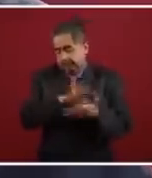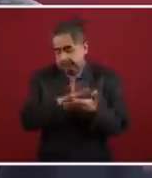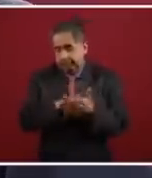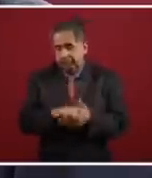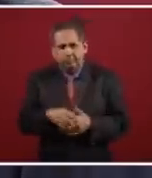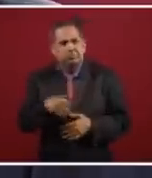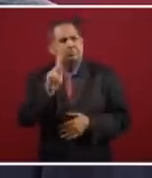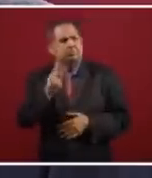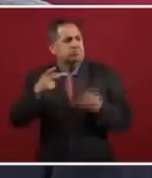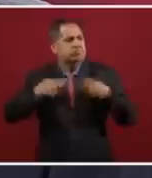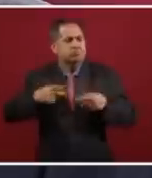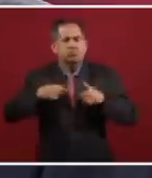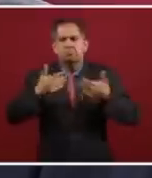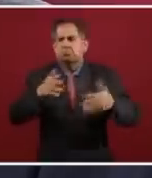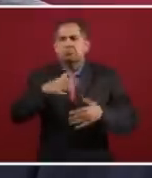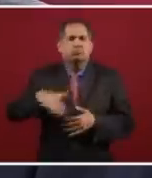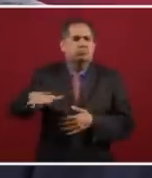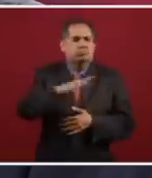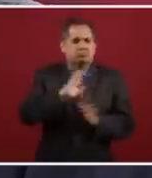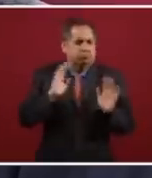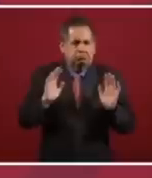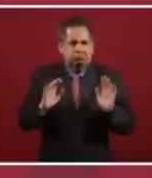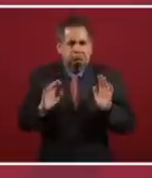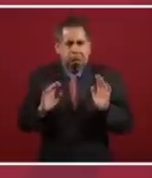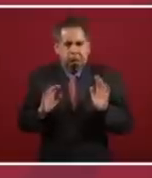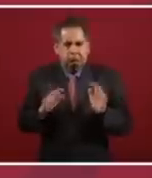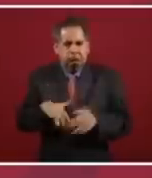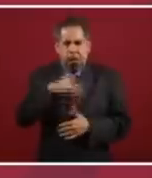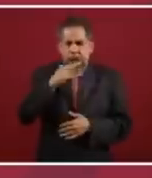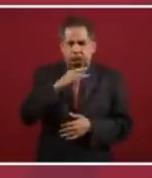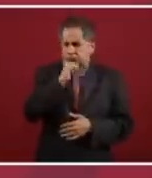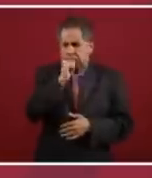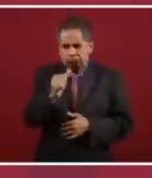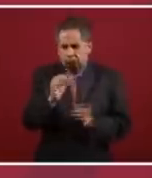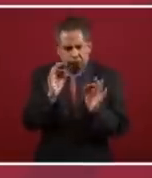Pero si un ciudadano no es corrupto,